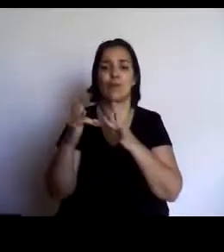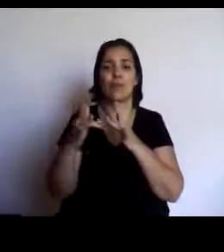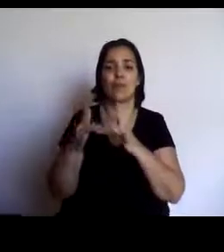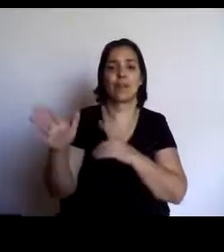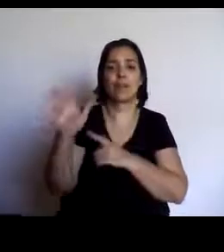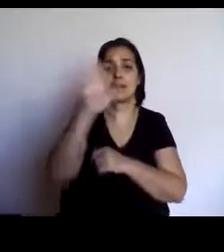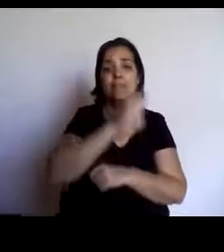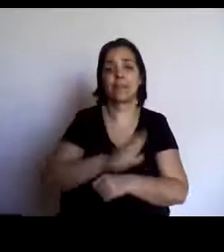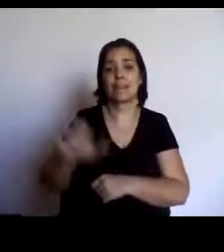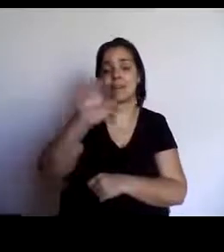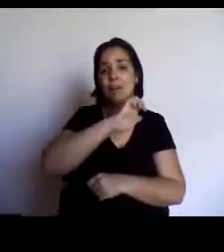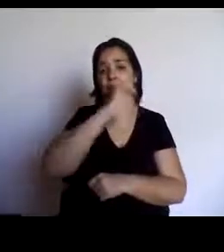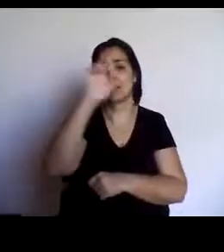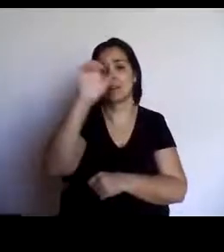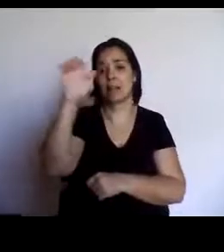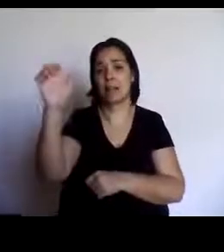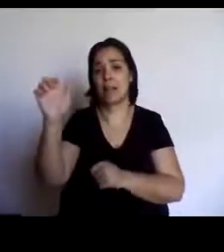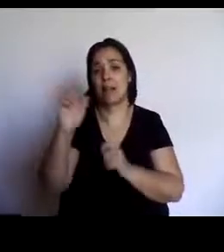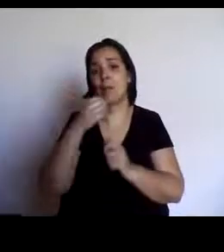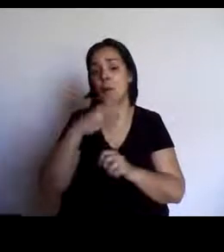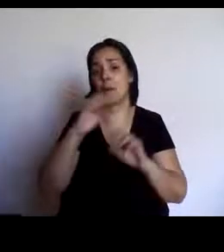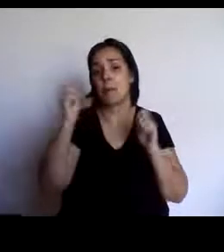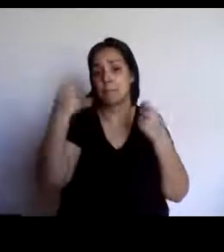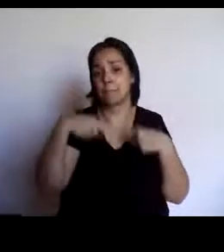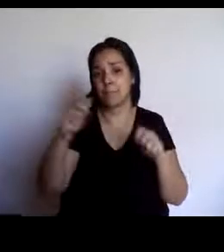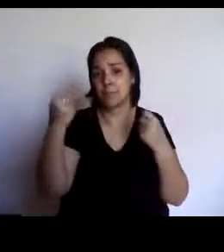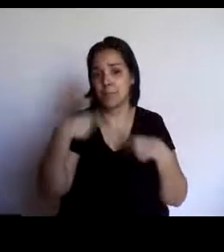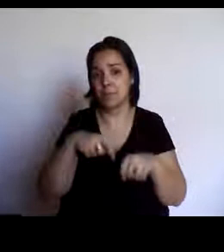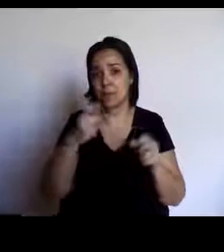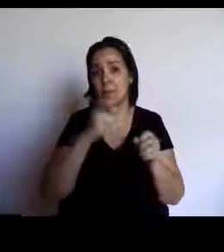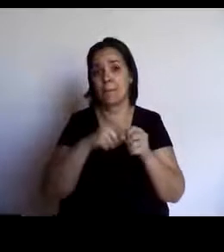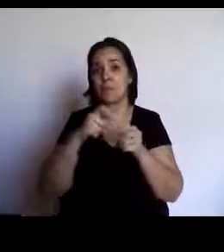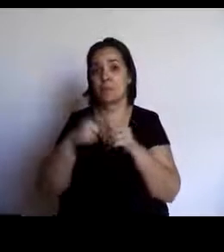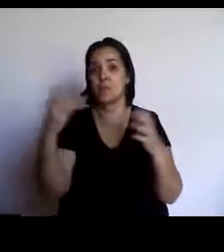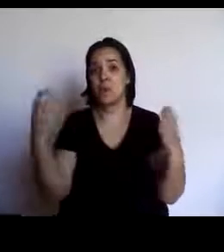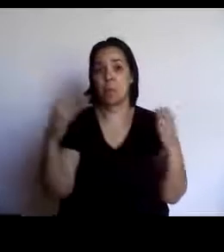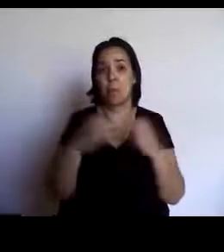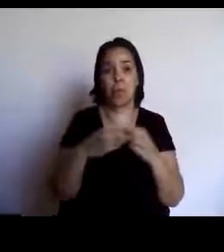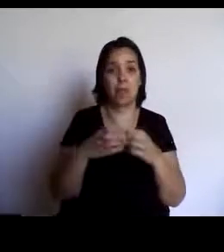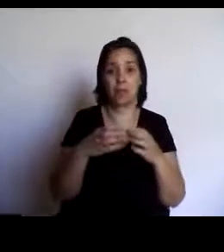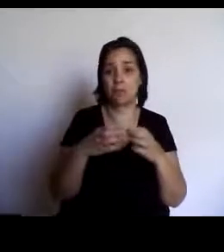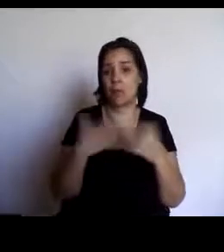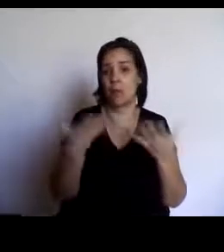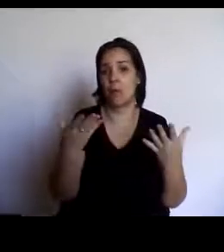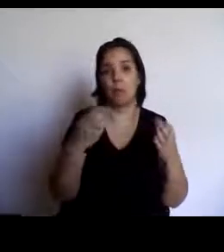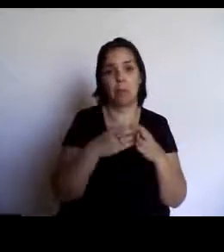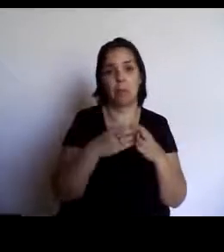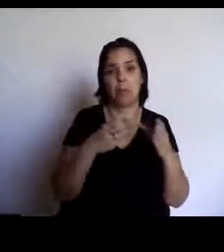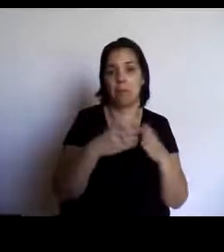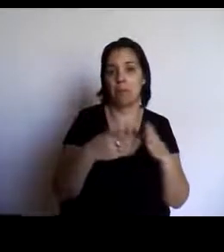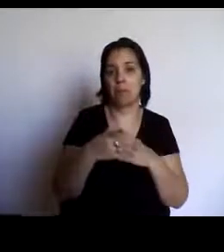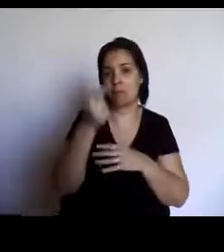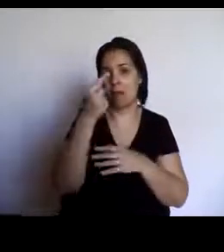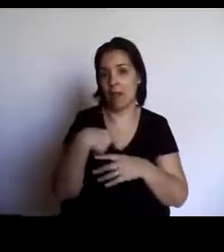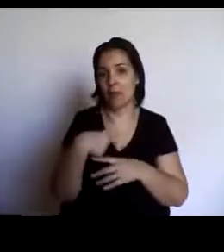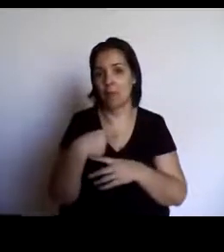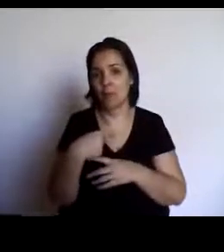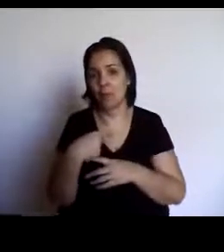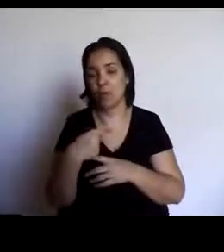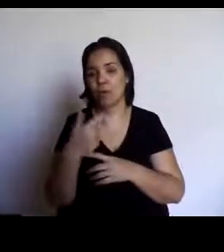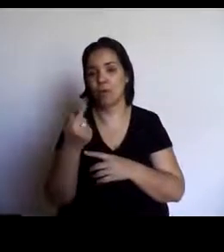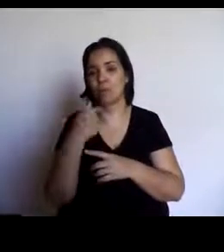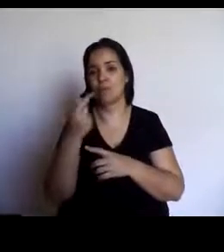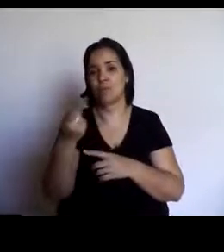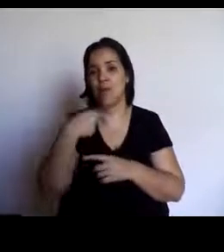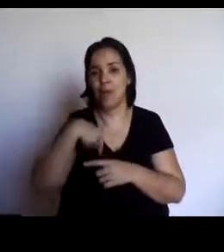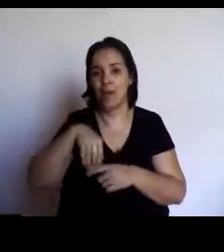y compartir buenas prácticas, por lo que participamos en reuniones a todos los niveles, reuniones transfronterizas con Portugal, en nuestra